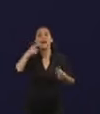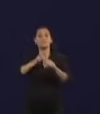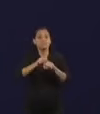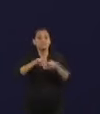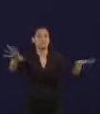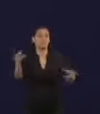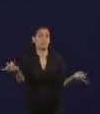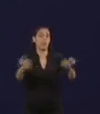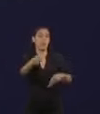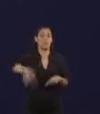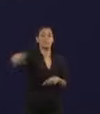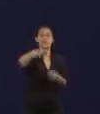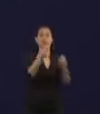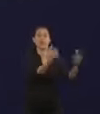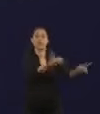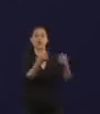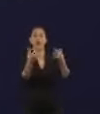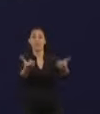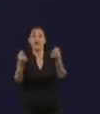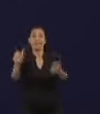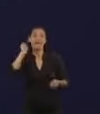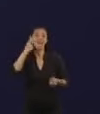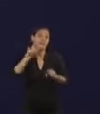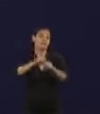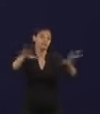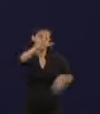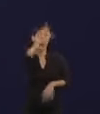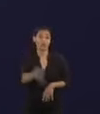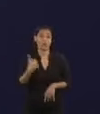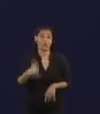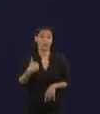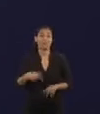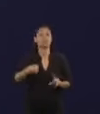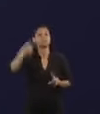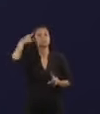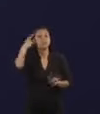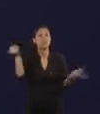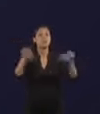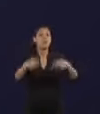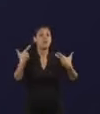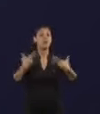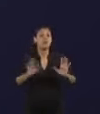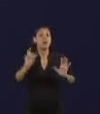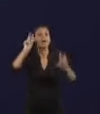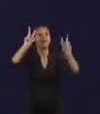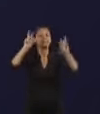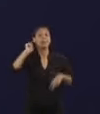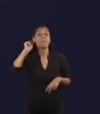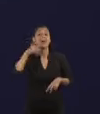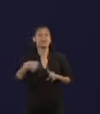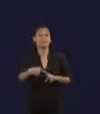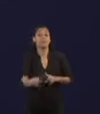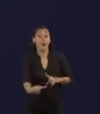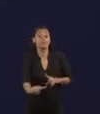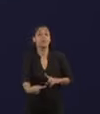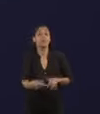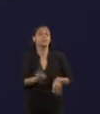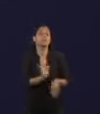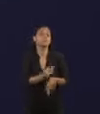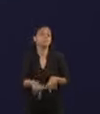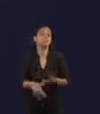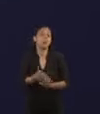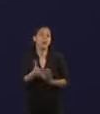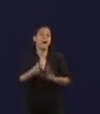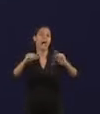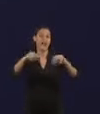suministro de energía se estima que el servicio volverá a funcionar normalmente en entrada a la noche